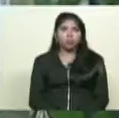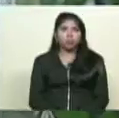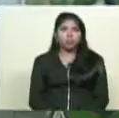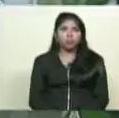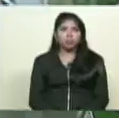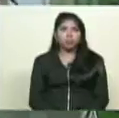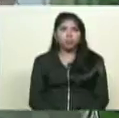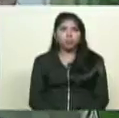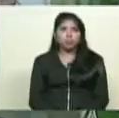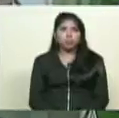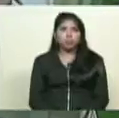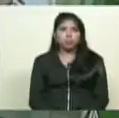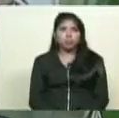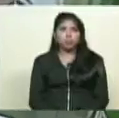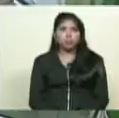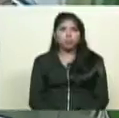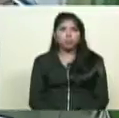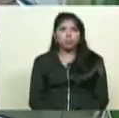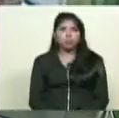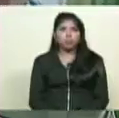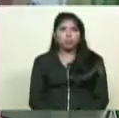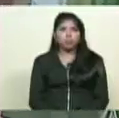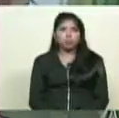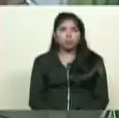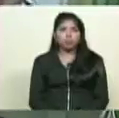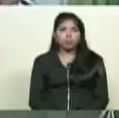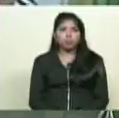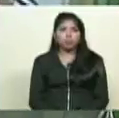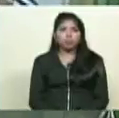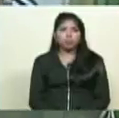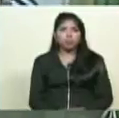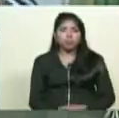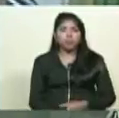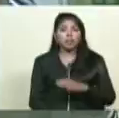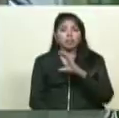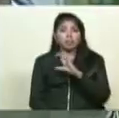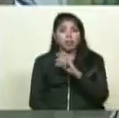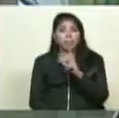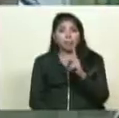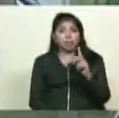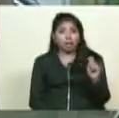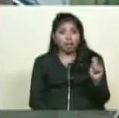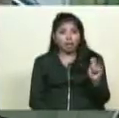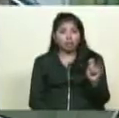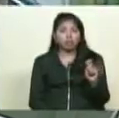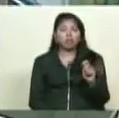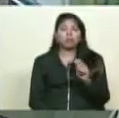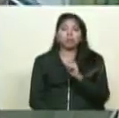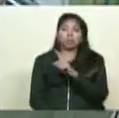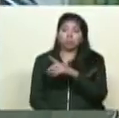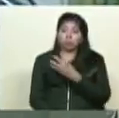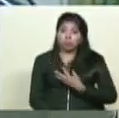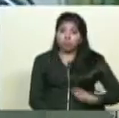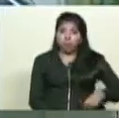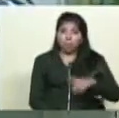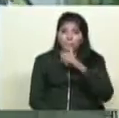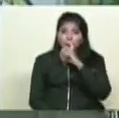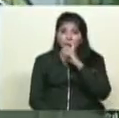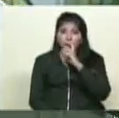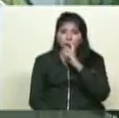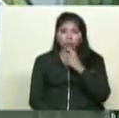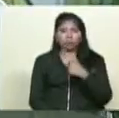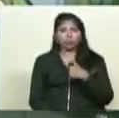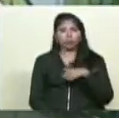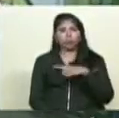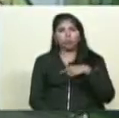Es ante esta realidad que los CPT, camarada presidente, damos un paso al